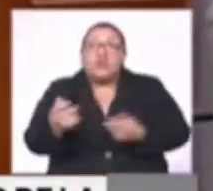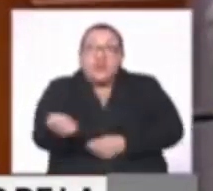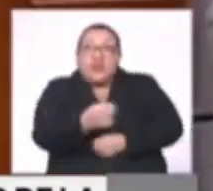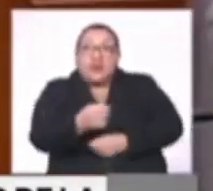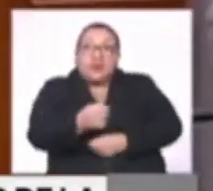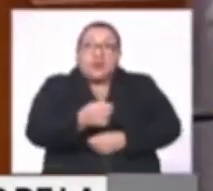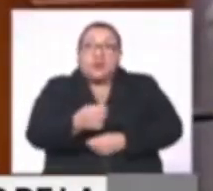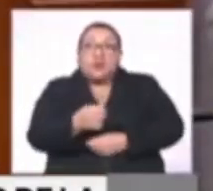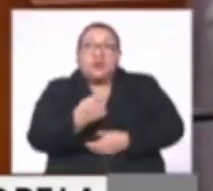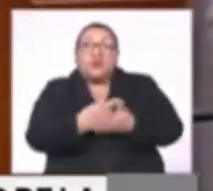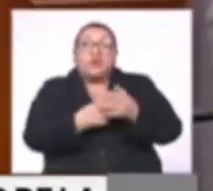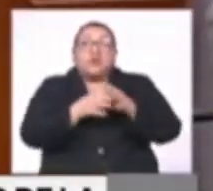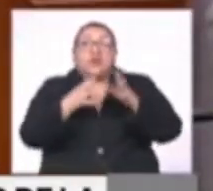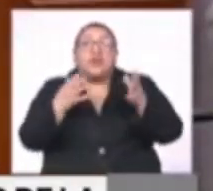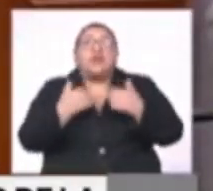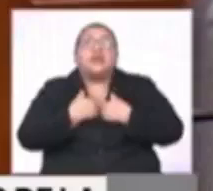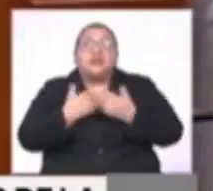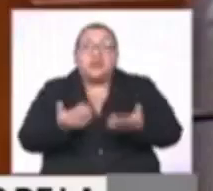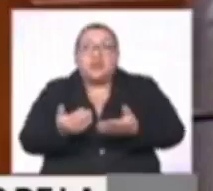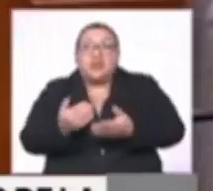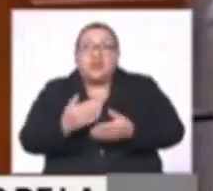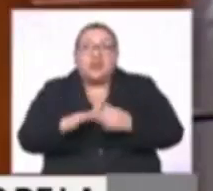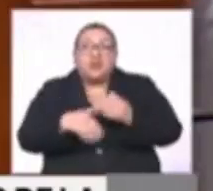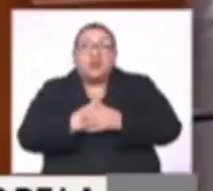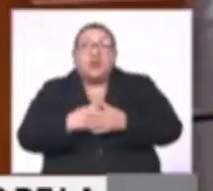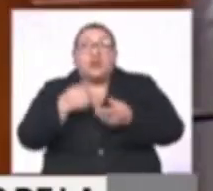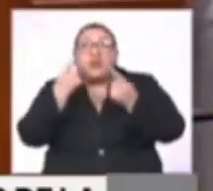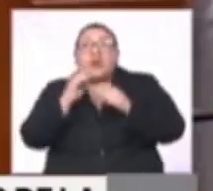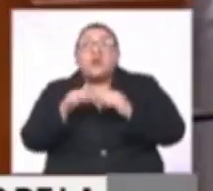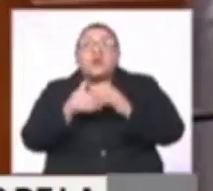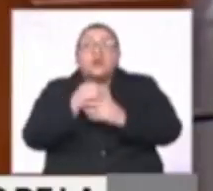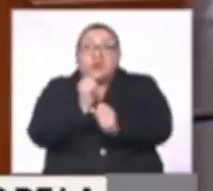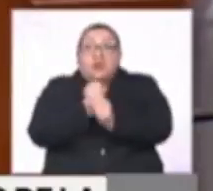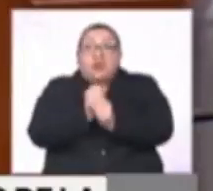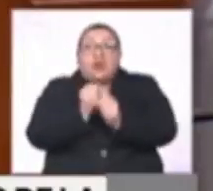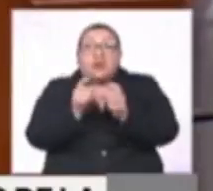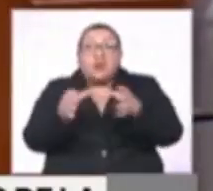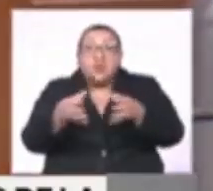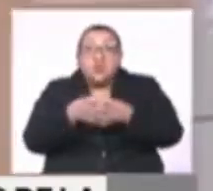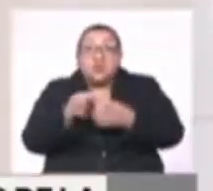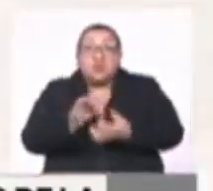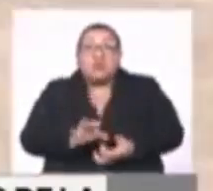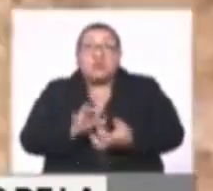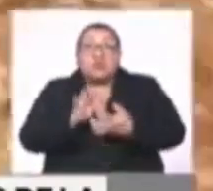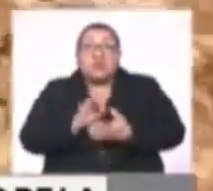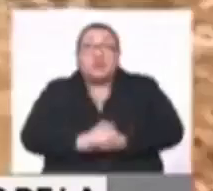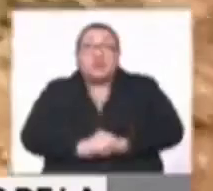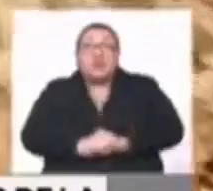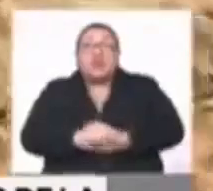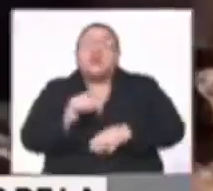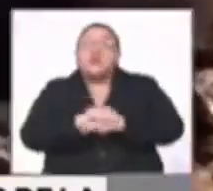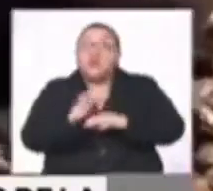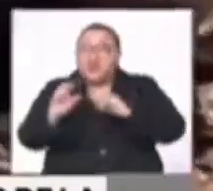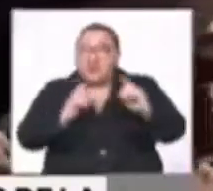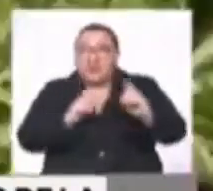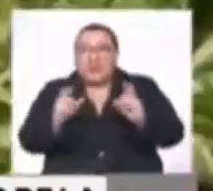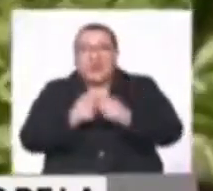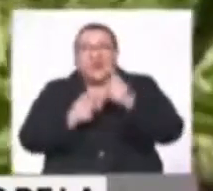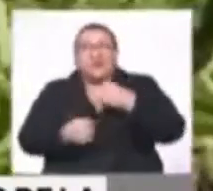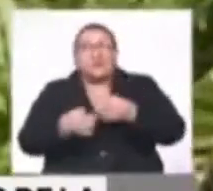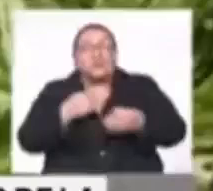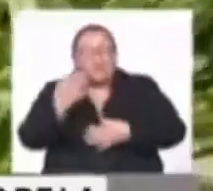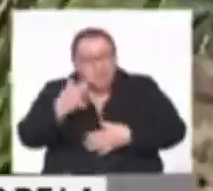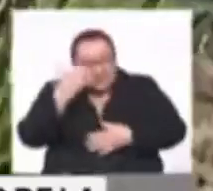riego menor mediante la conformación de núcleos ejecutores. Durante el debate, los congresistas expresaron